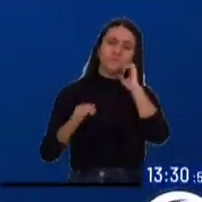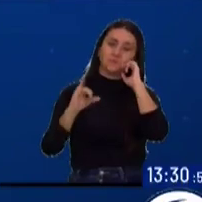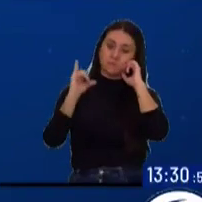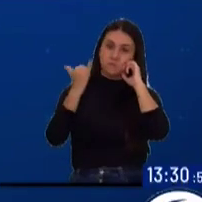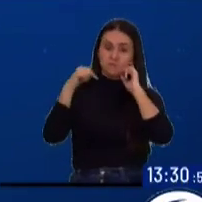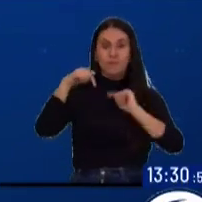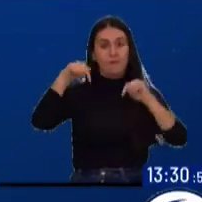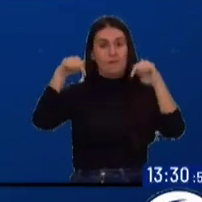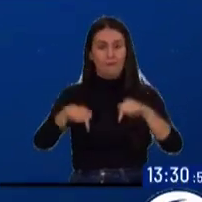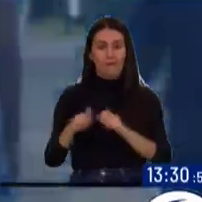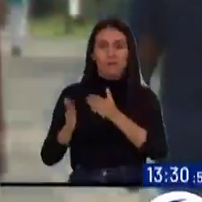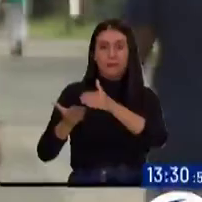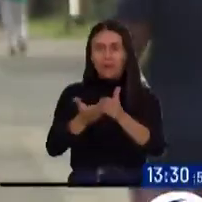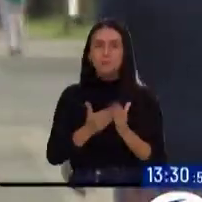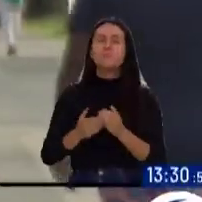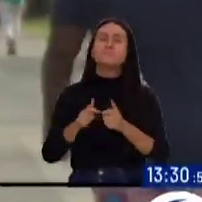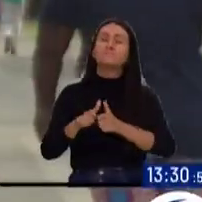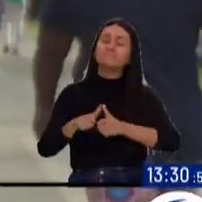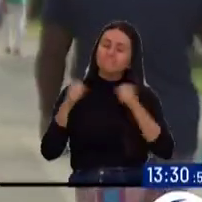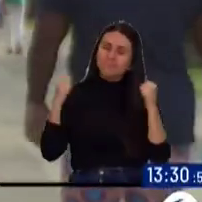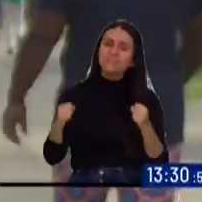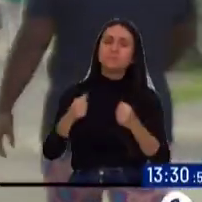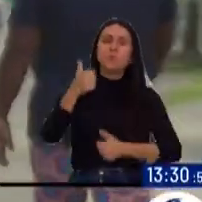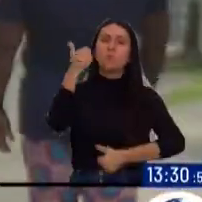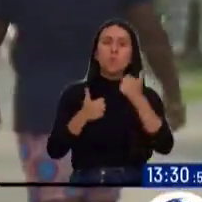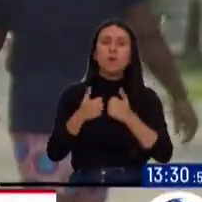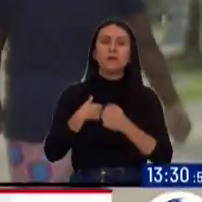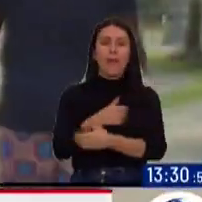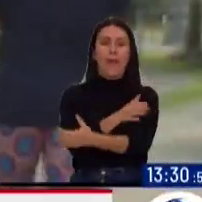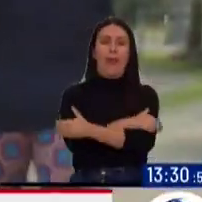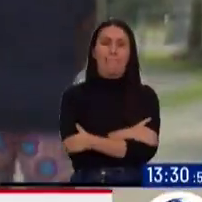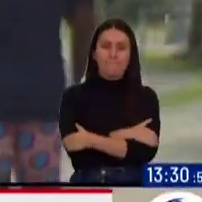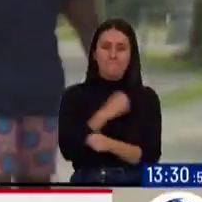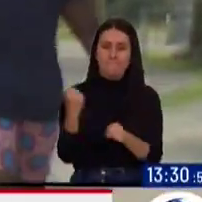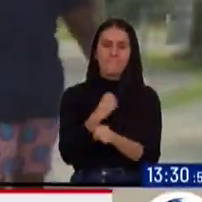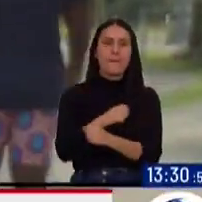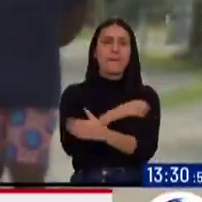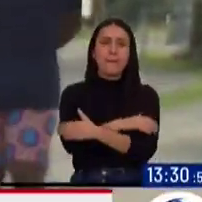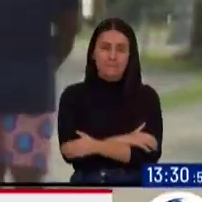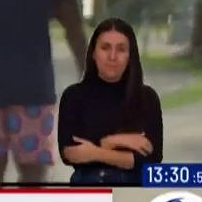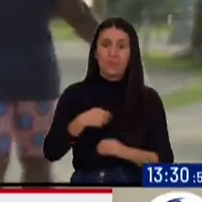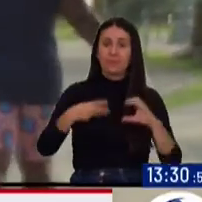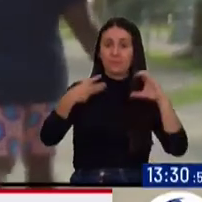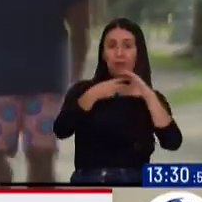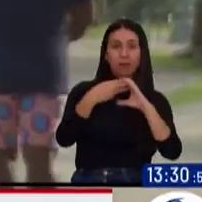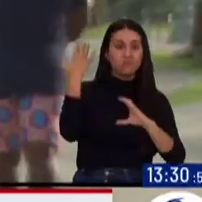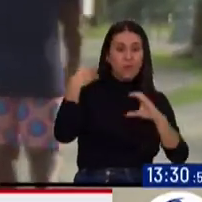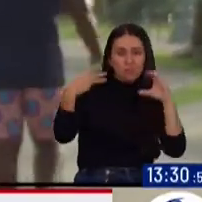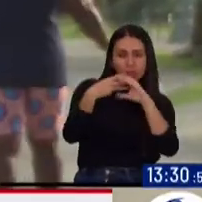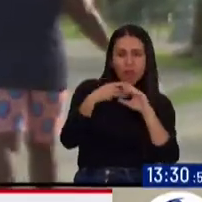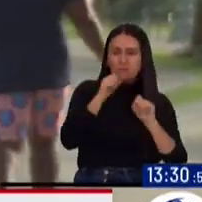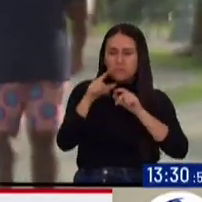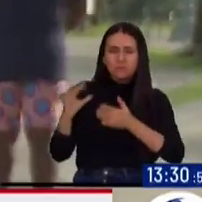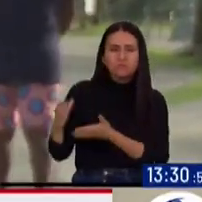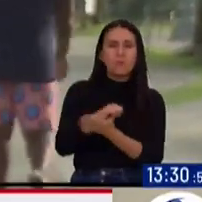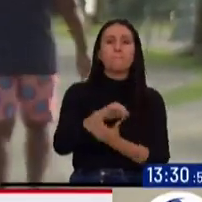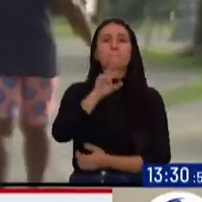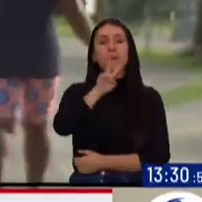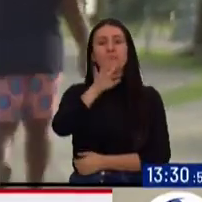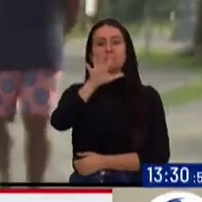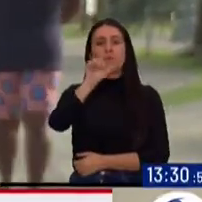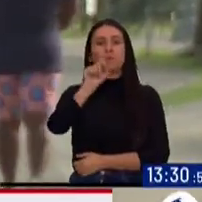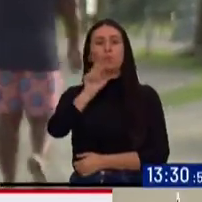desempleo definitivamente es uno de los flagelos que más afecta a los quibdoseños. En el reciente informe del DANE, con el 25.4%